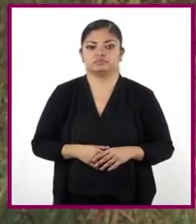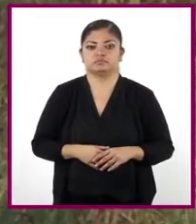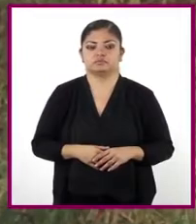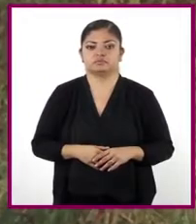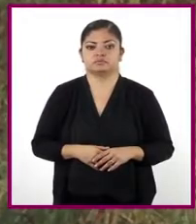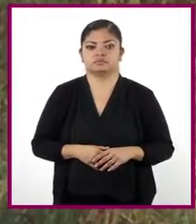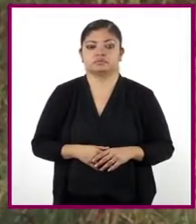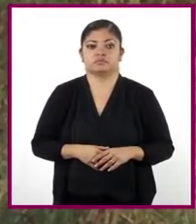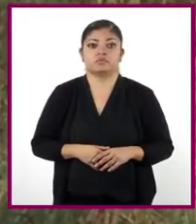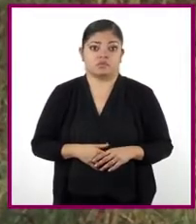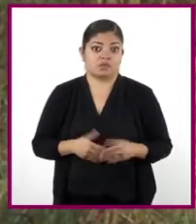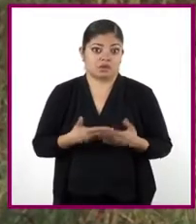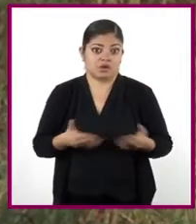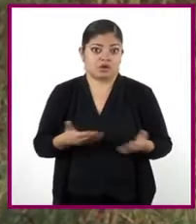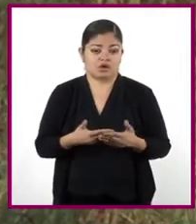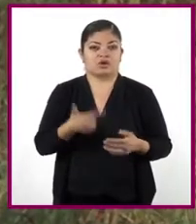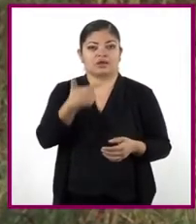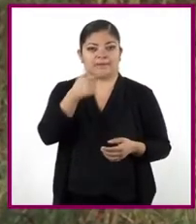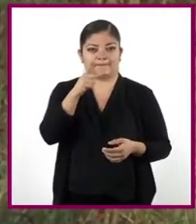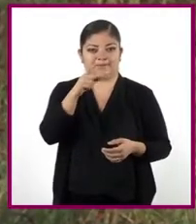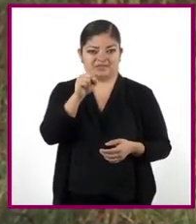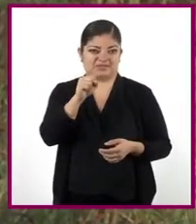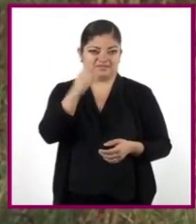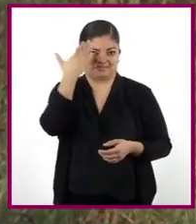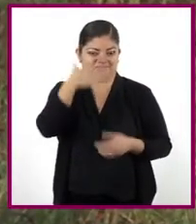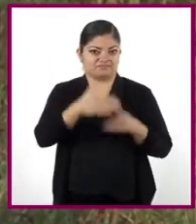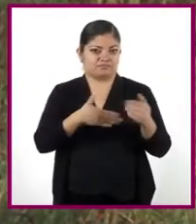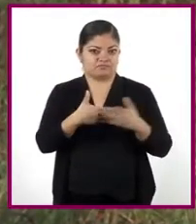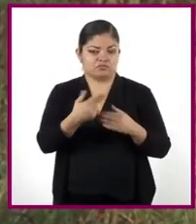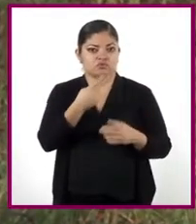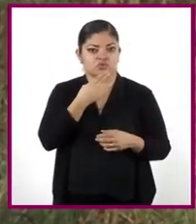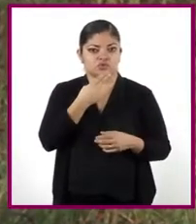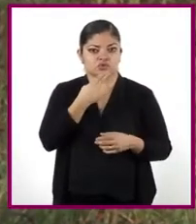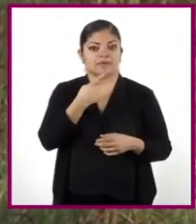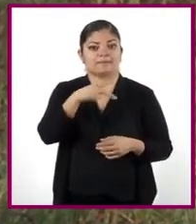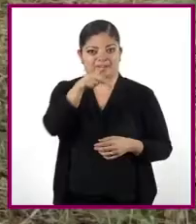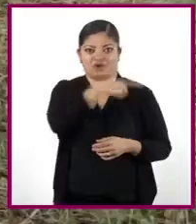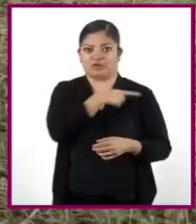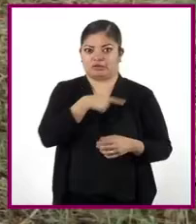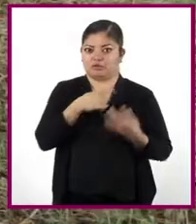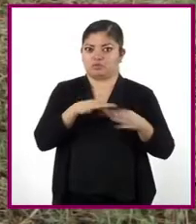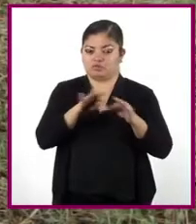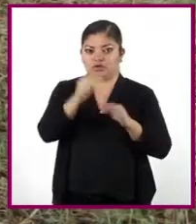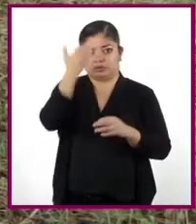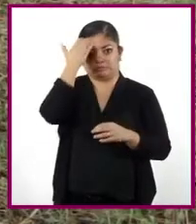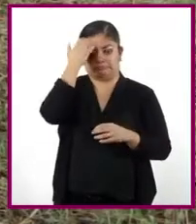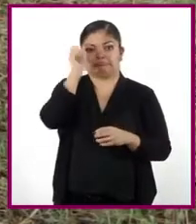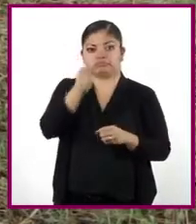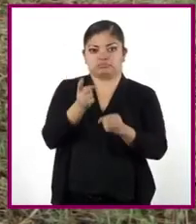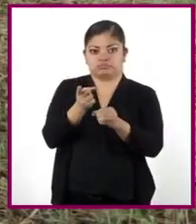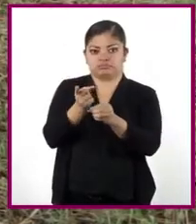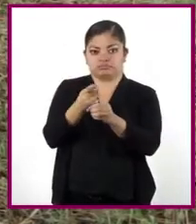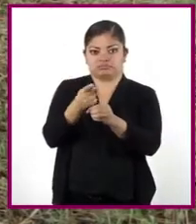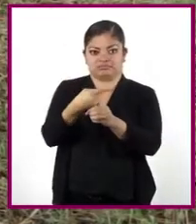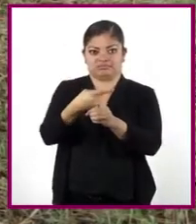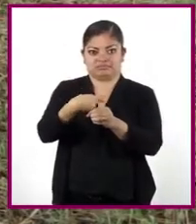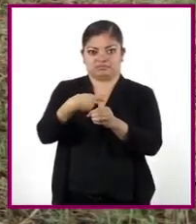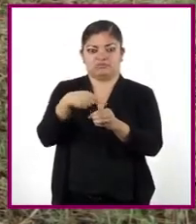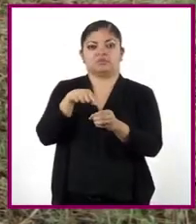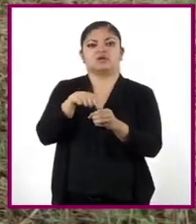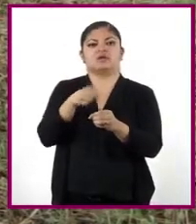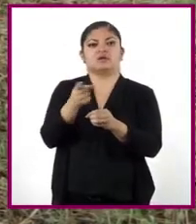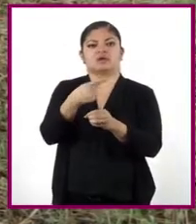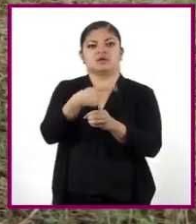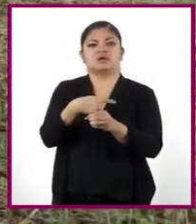Aunque en la actualidad existen los GPS para orientarnos, siempre es útil saber ocupar una brújula. Este invento que funciona con el